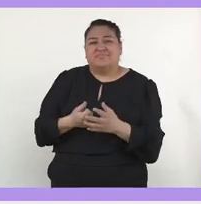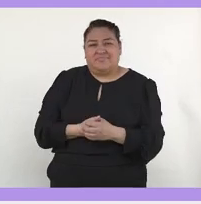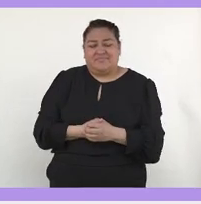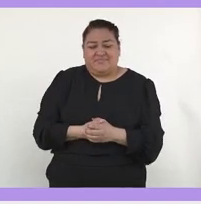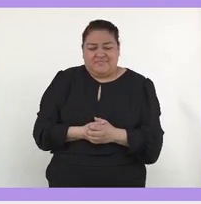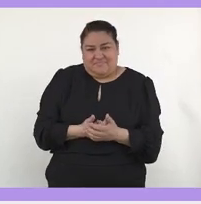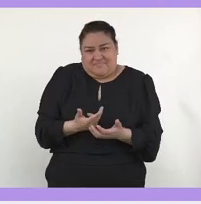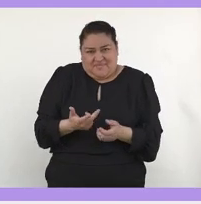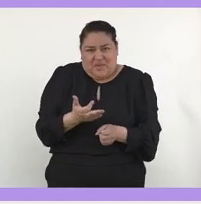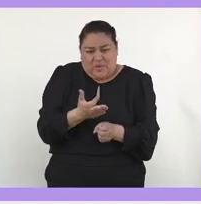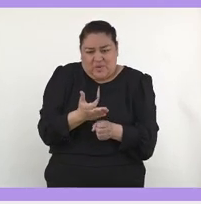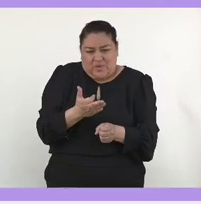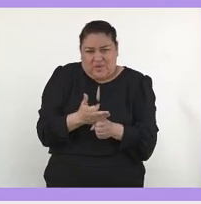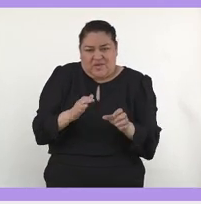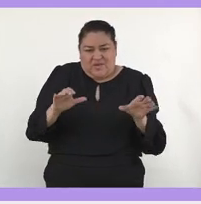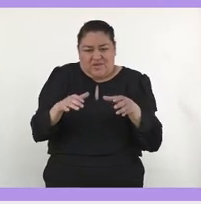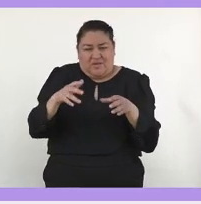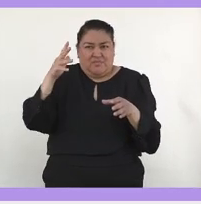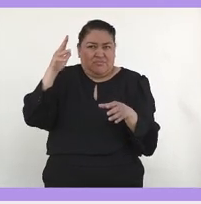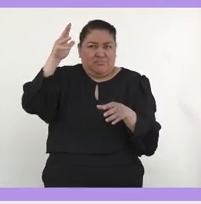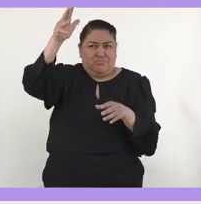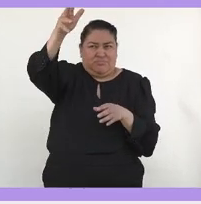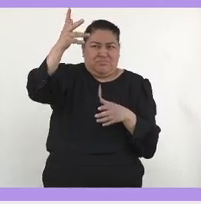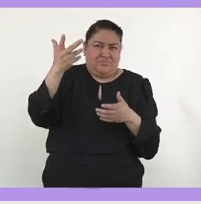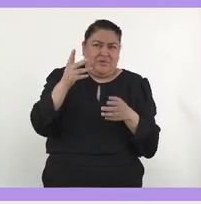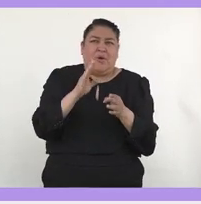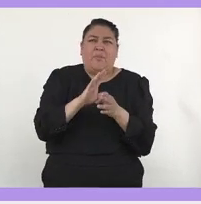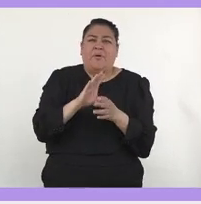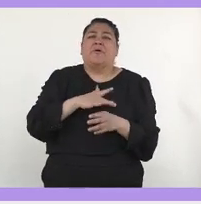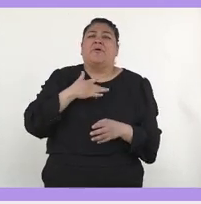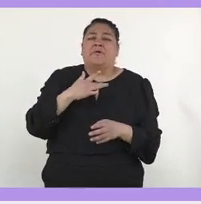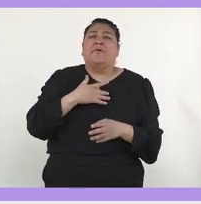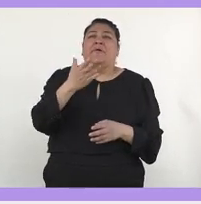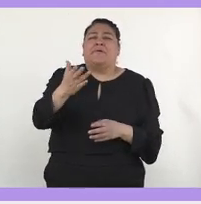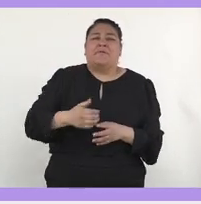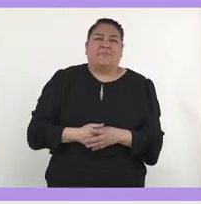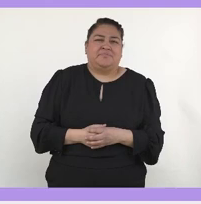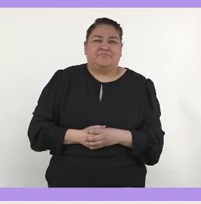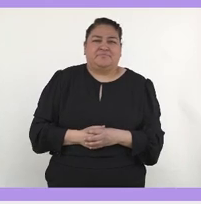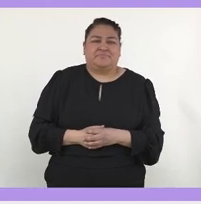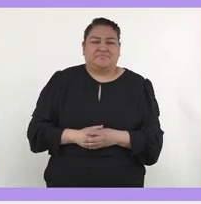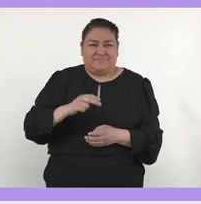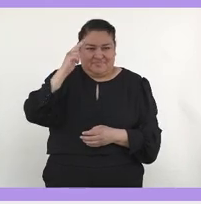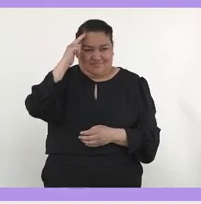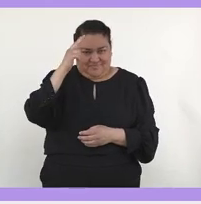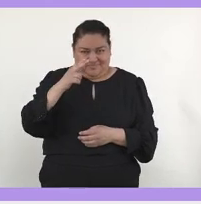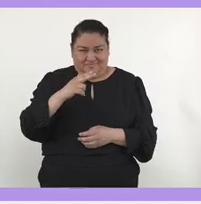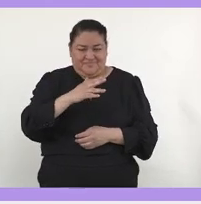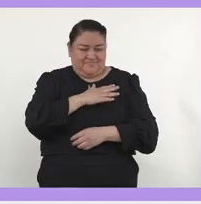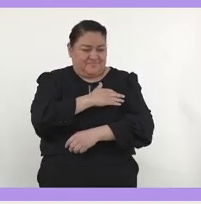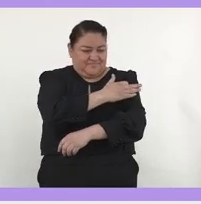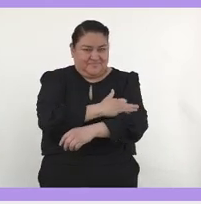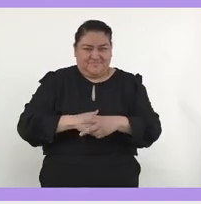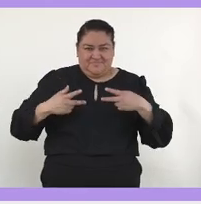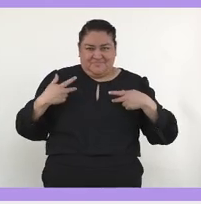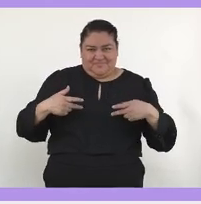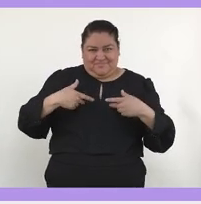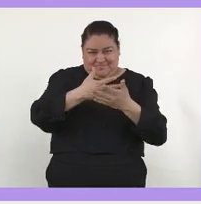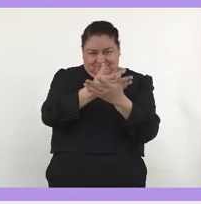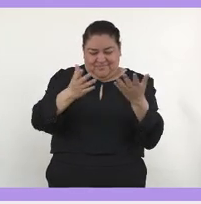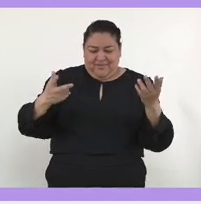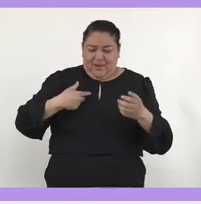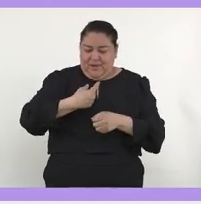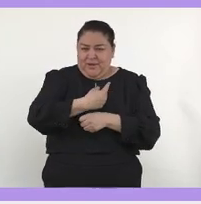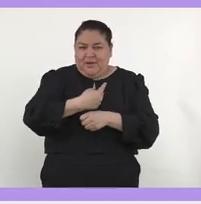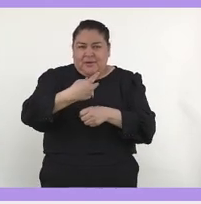cara al presente que hoy se tiene y al futuro que se puede encontrar Buenas tardes a todos y gracias por contar conmigo para